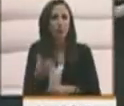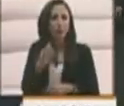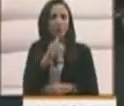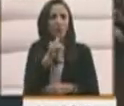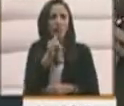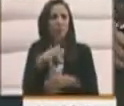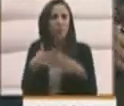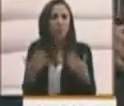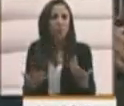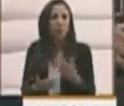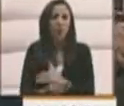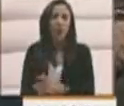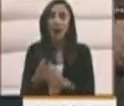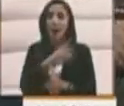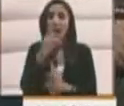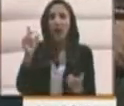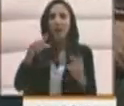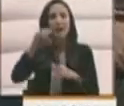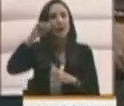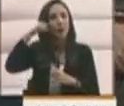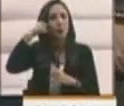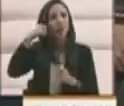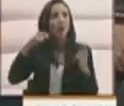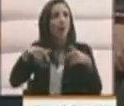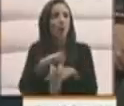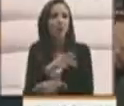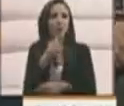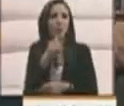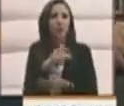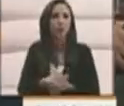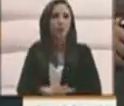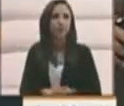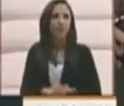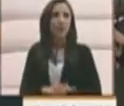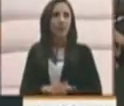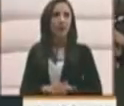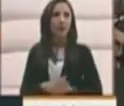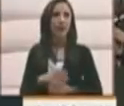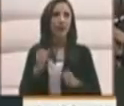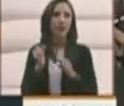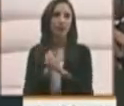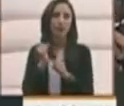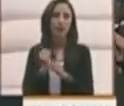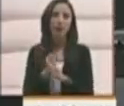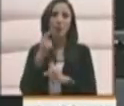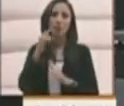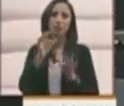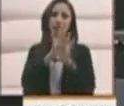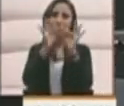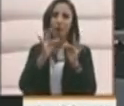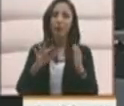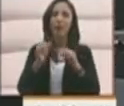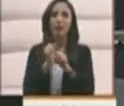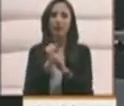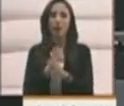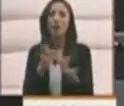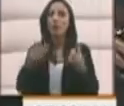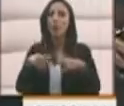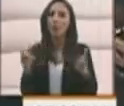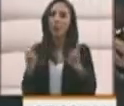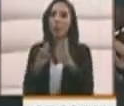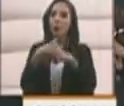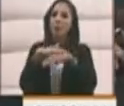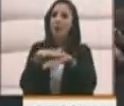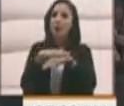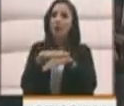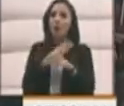anuncios importantes que nosotros queremos retomar para aquellos que estaban a esa hora en el trabajo o en algún medio de transporte. Pero antes que